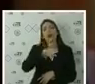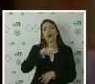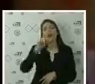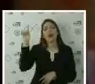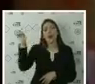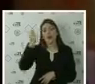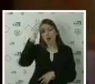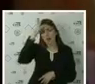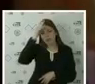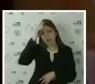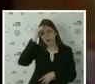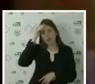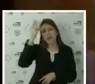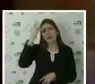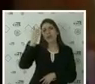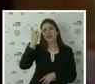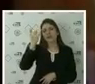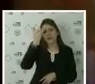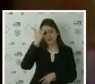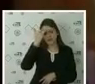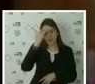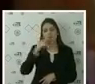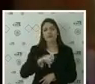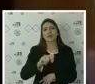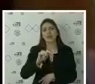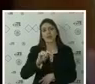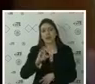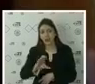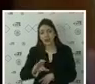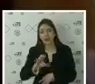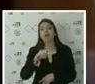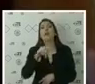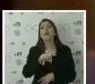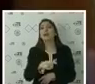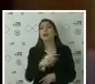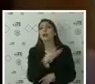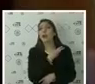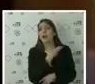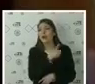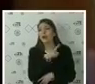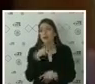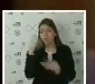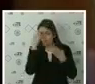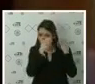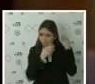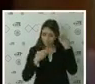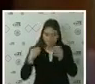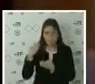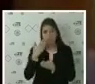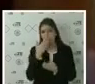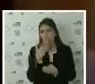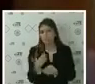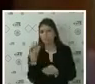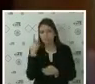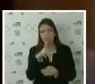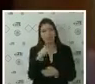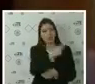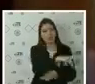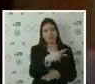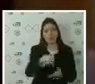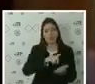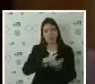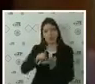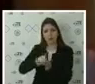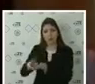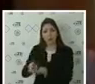sentido, tendríamos que mirar que el servicio de Internet tendría que ser elevado a un nivel de derecho humano. Un servicio de